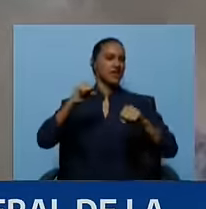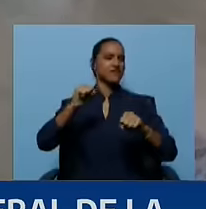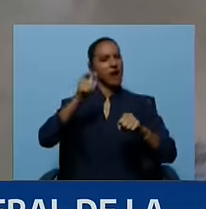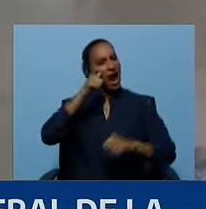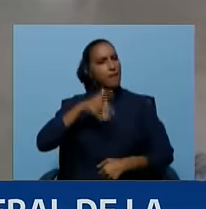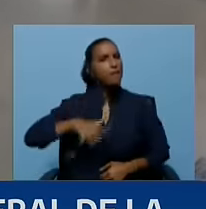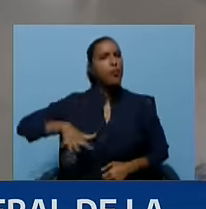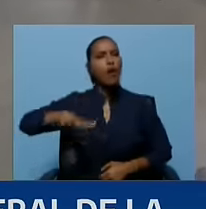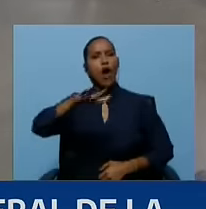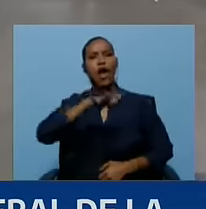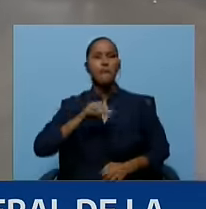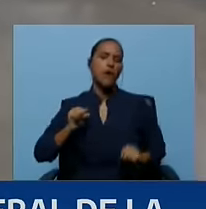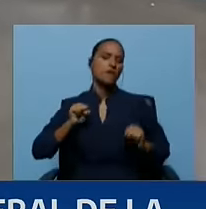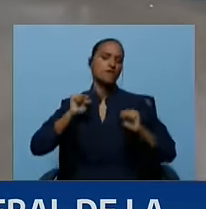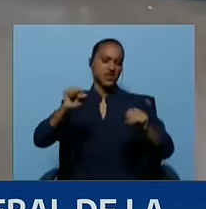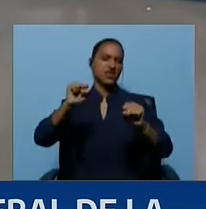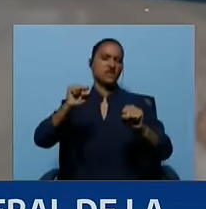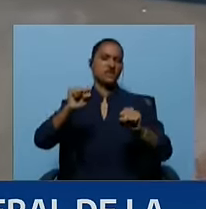¡Que viva la revolución!